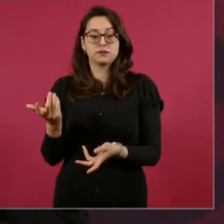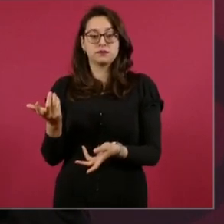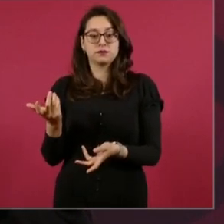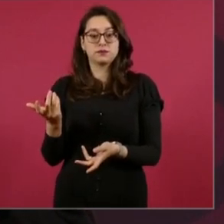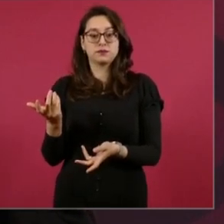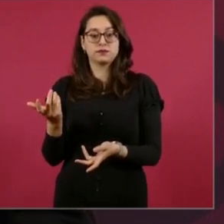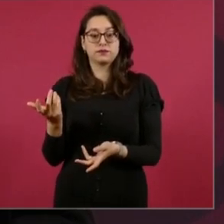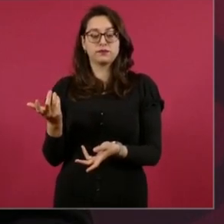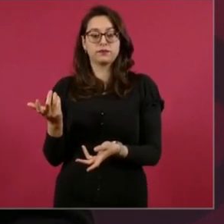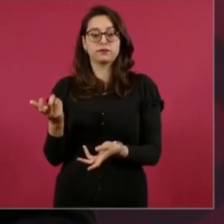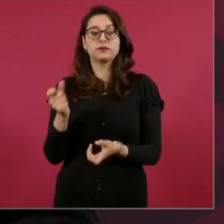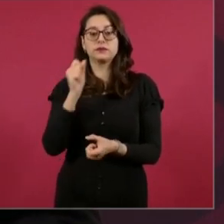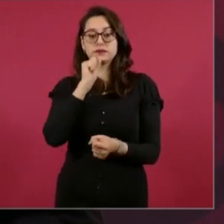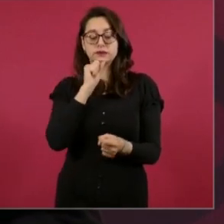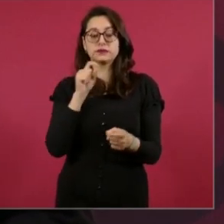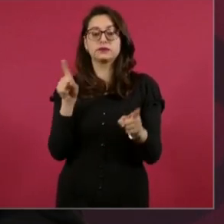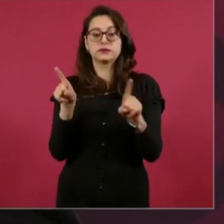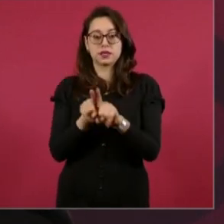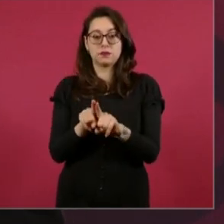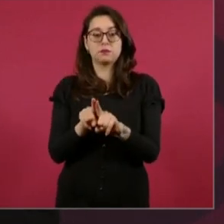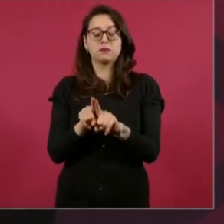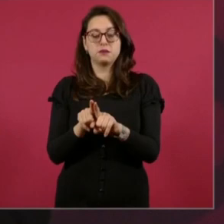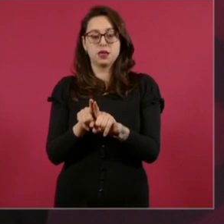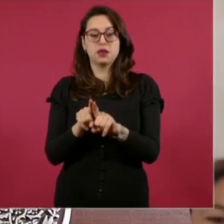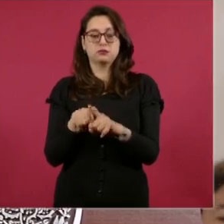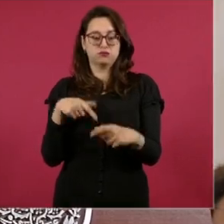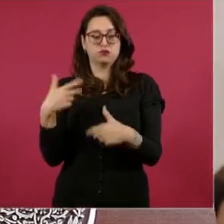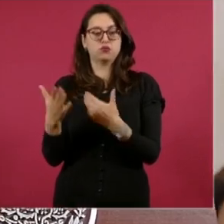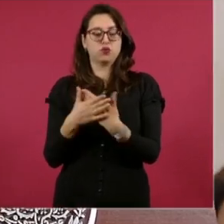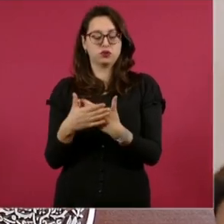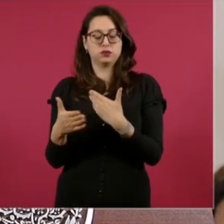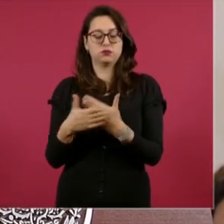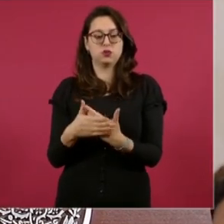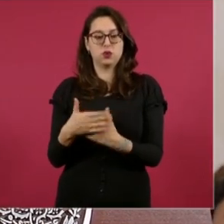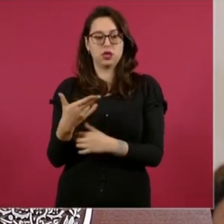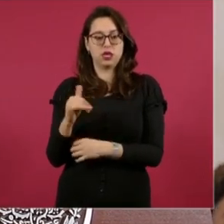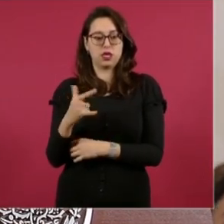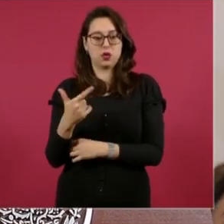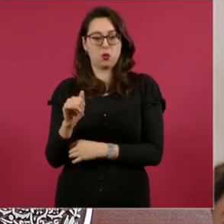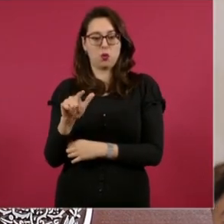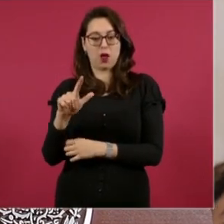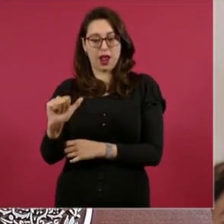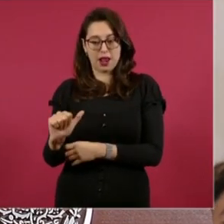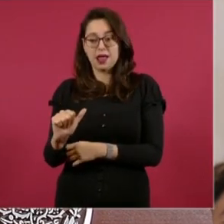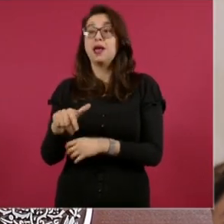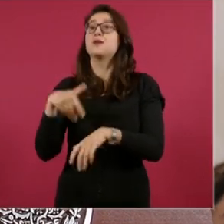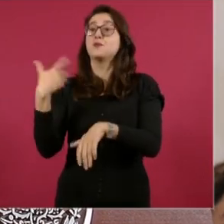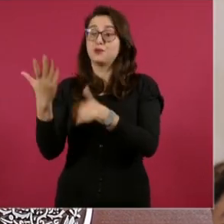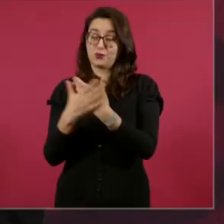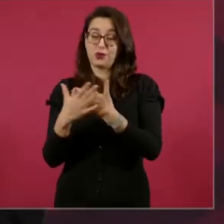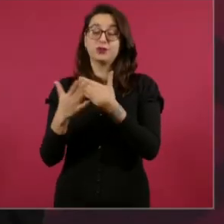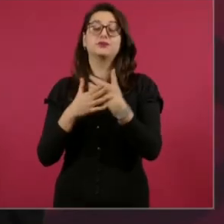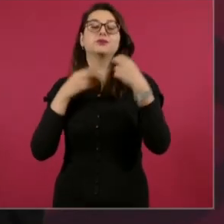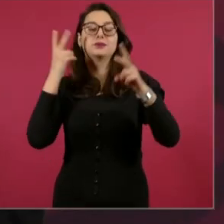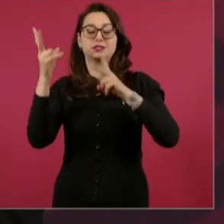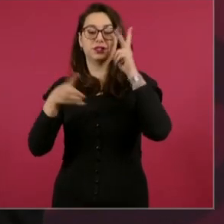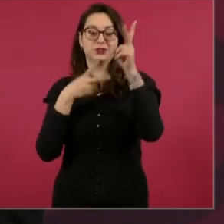a estar también en Iguala y voy a Chilapa y he estado